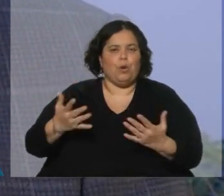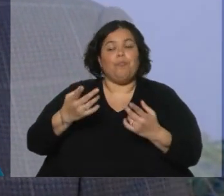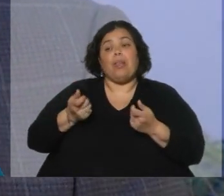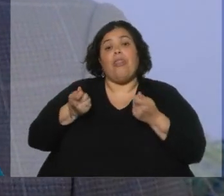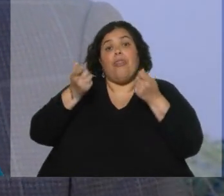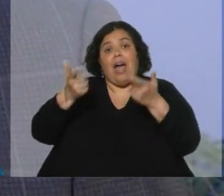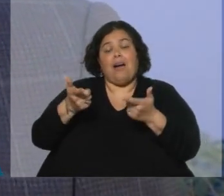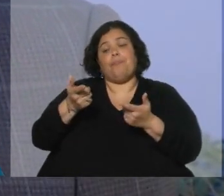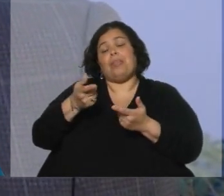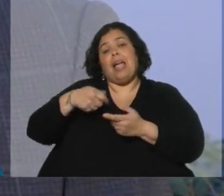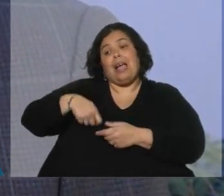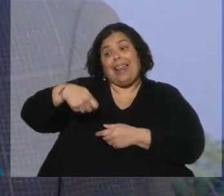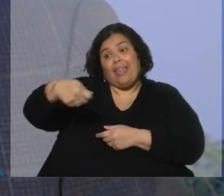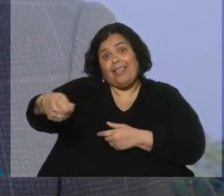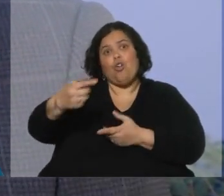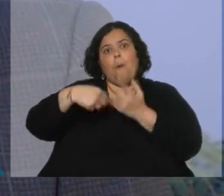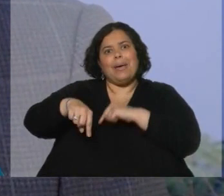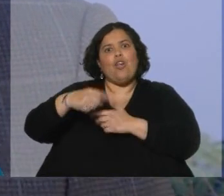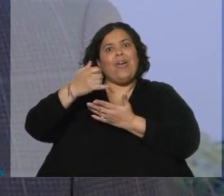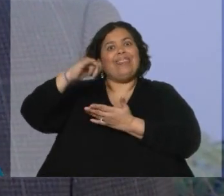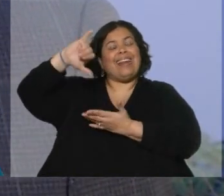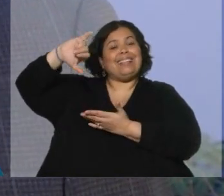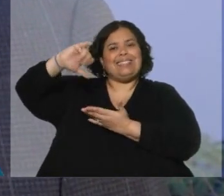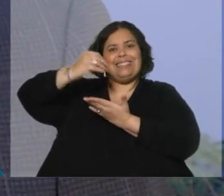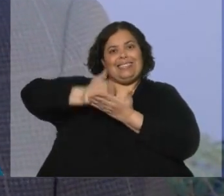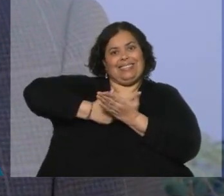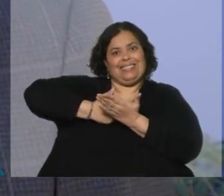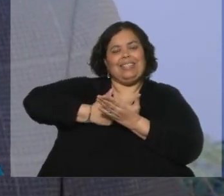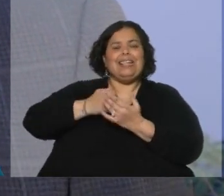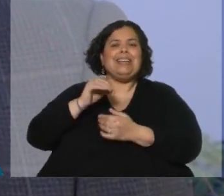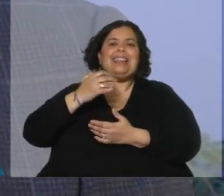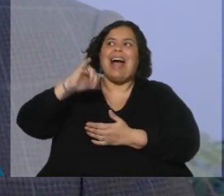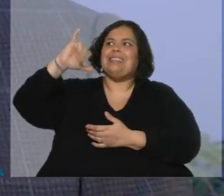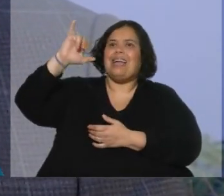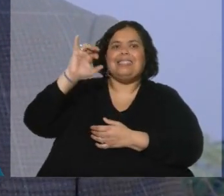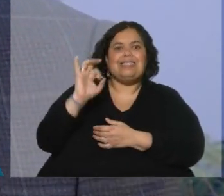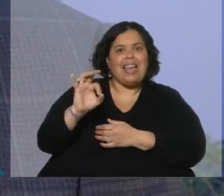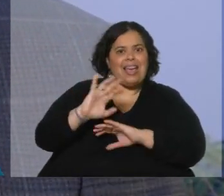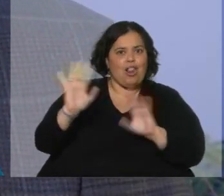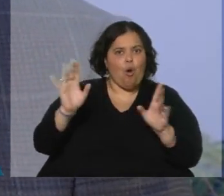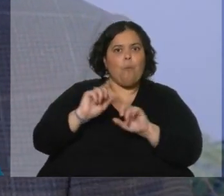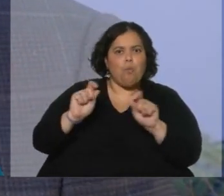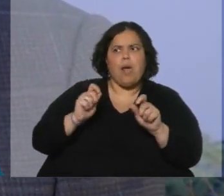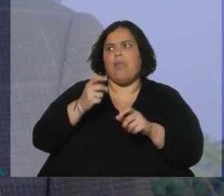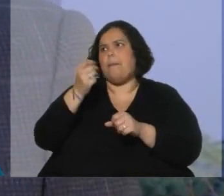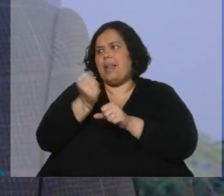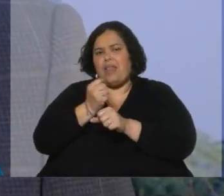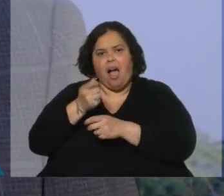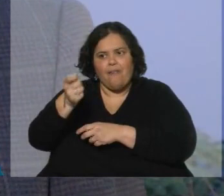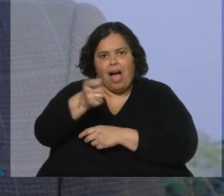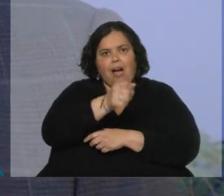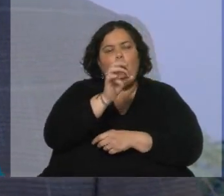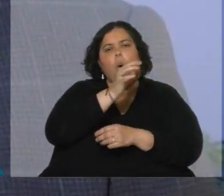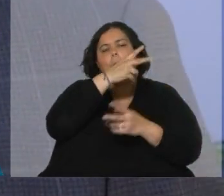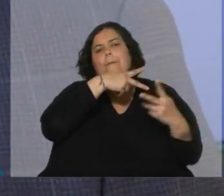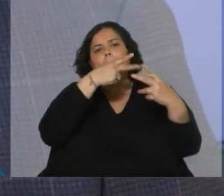que hace el Ministerio de economía colonización colonización se encarga de cubrir el subsidio o sea un crédito tasa cero que puede ser para capital de trabajo un plazo de hasta